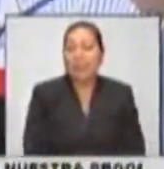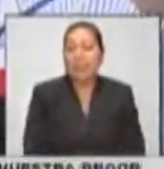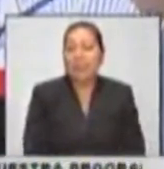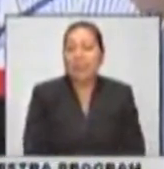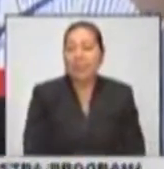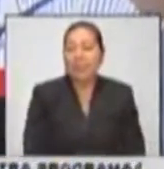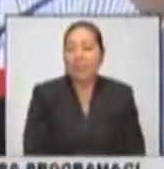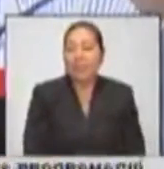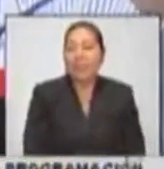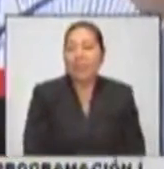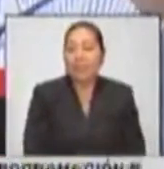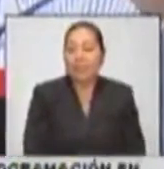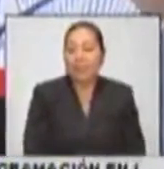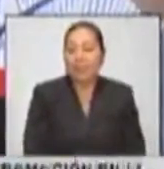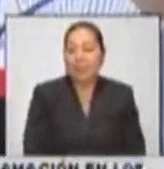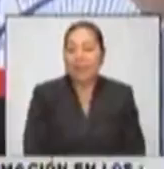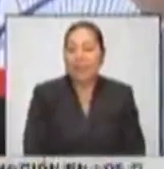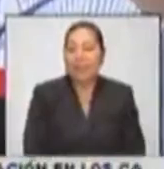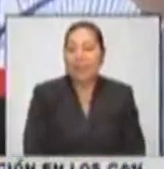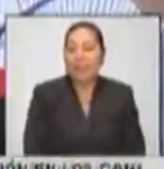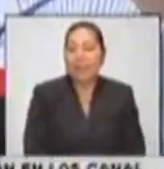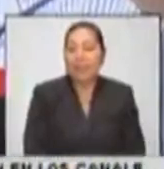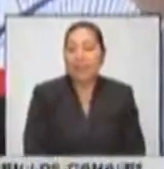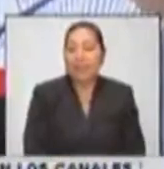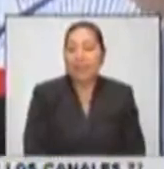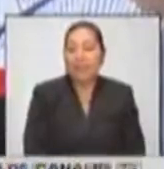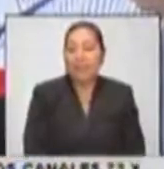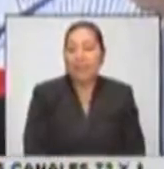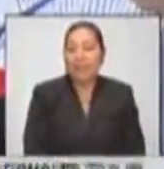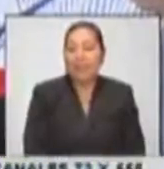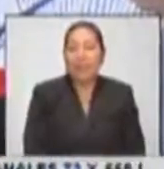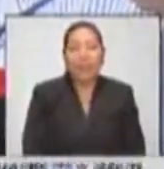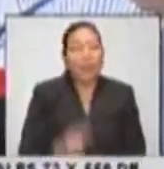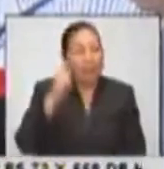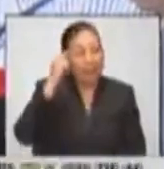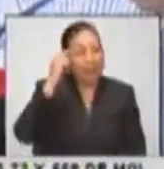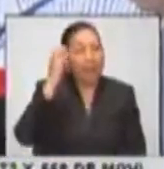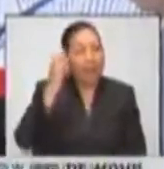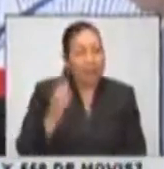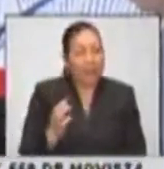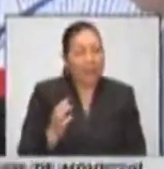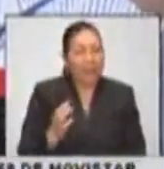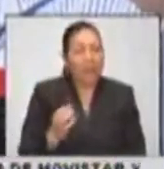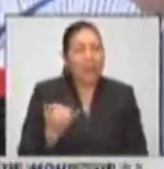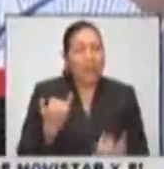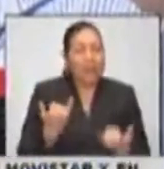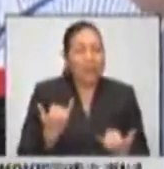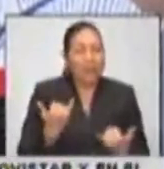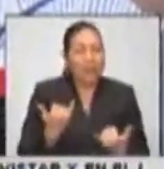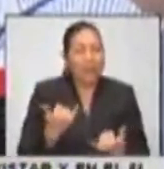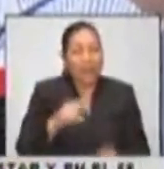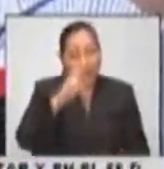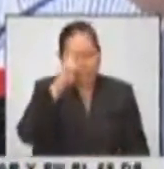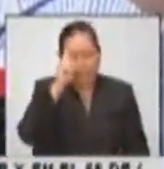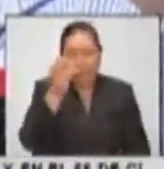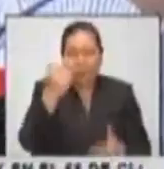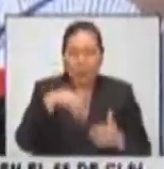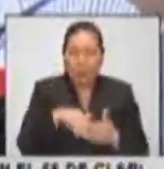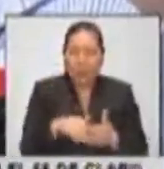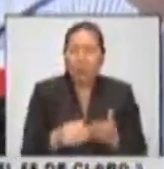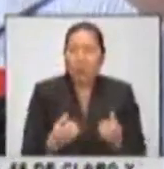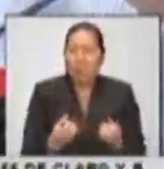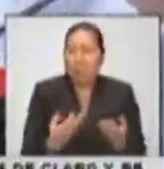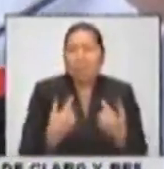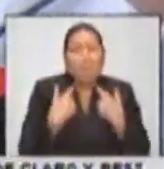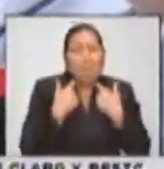congresistas. Buenos días a los señores visitantes. Creo que esta es una gran oportunidad que tiene el país dentro de las tantas que